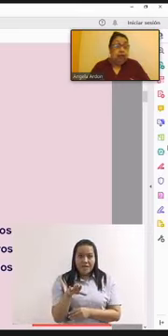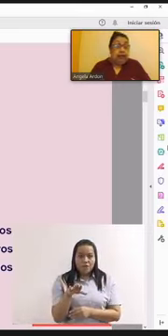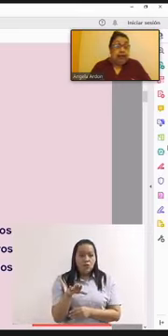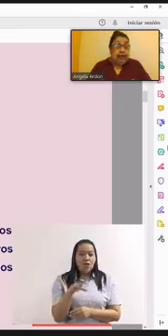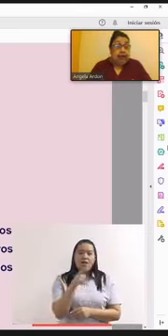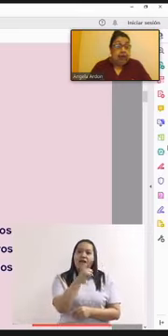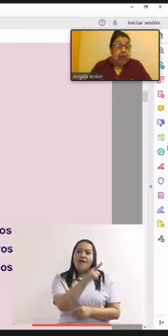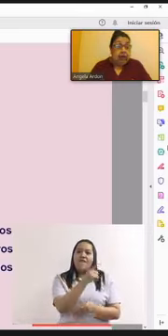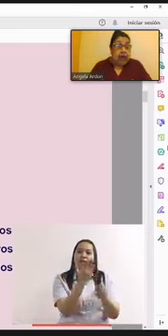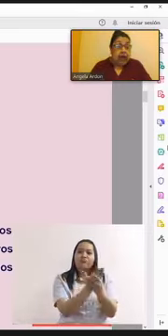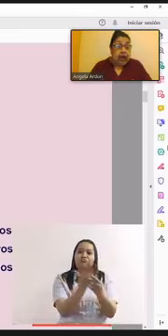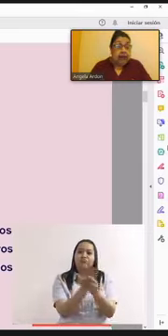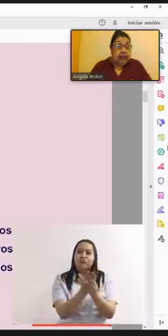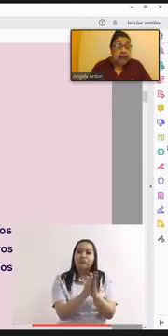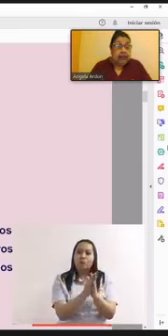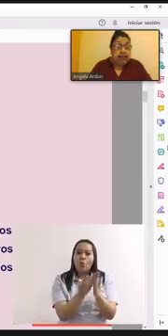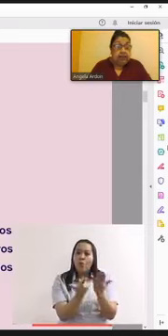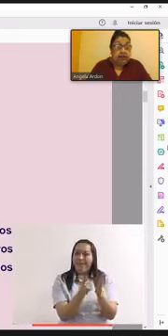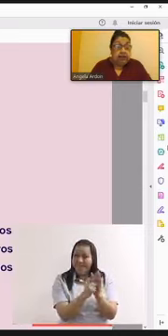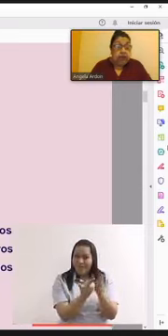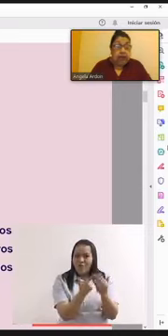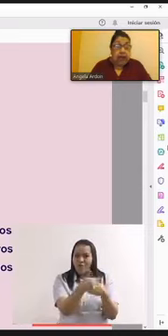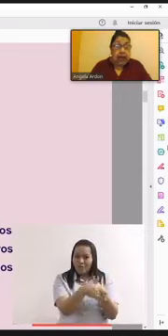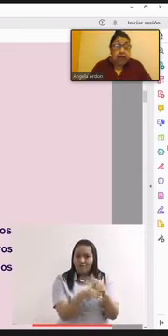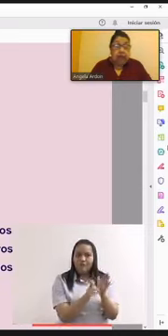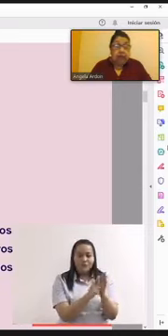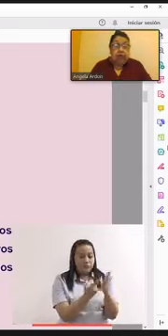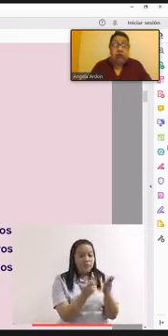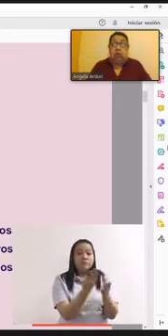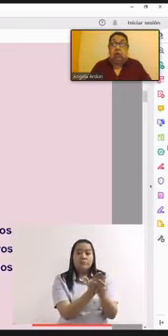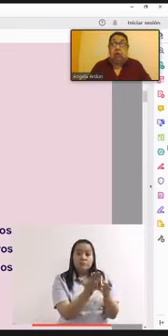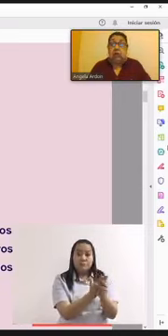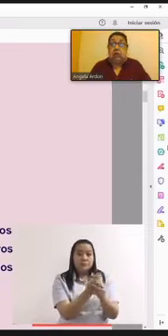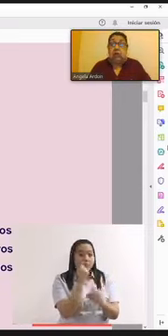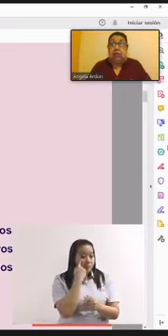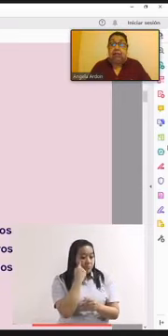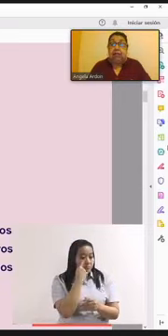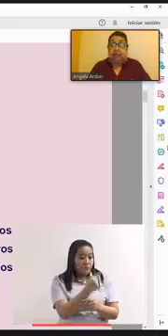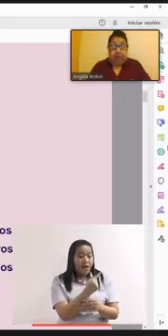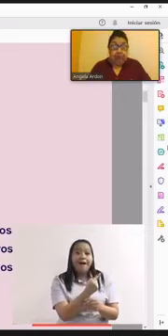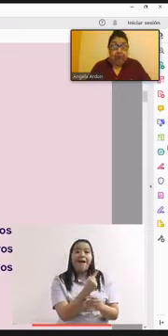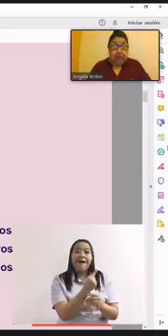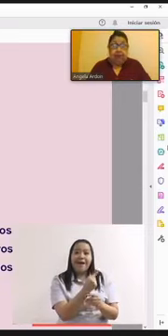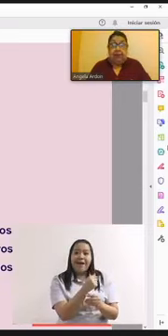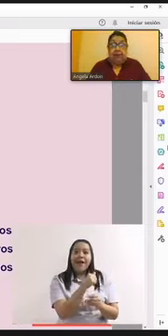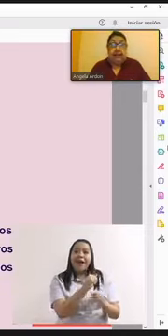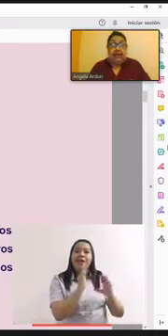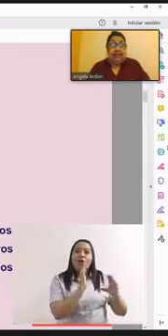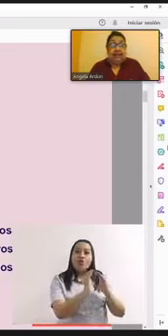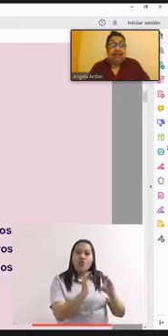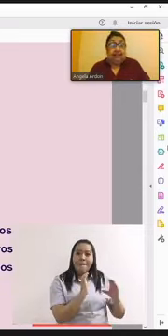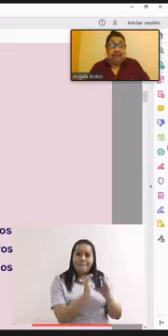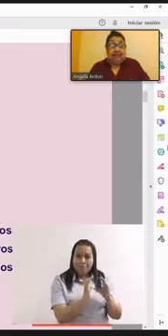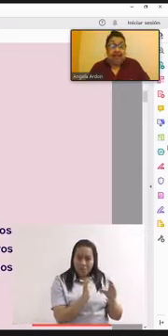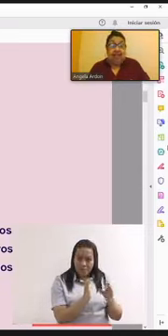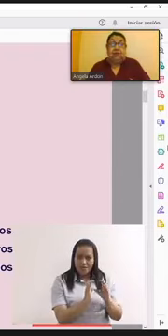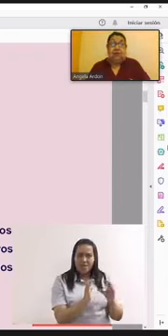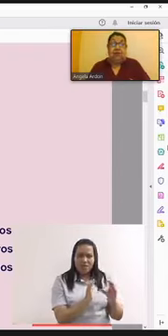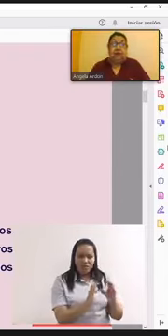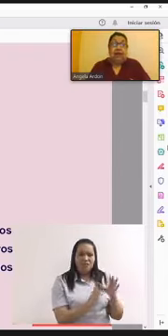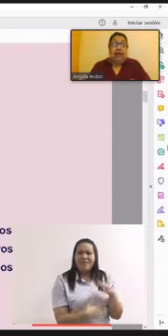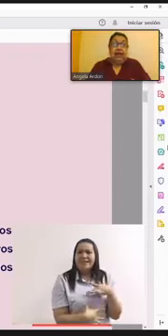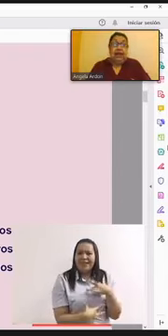folleto dedicado a generalmente a las personas sobre medios de comunicación. Mira, qué interesante está